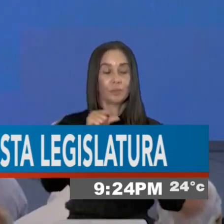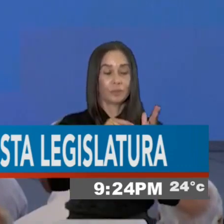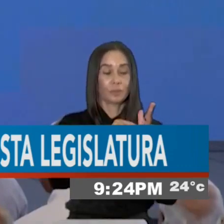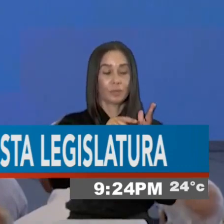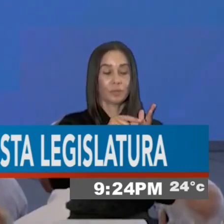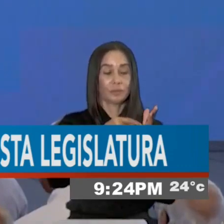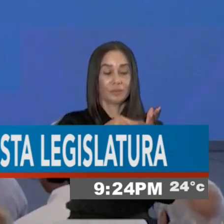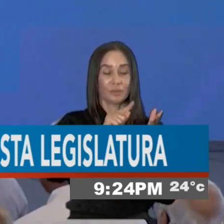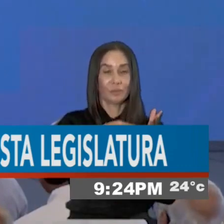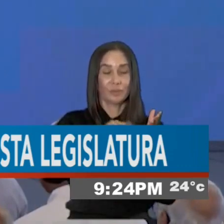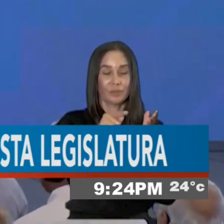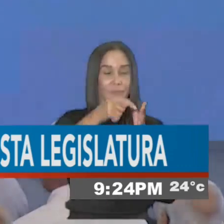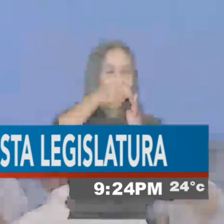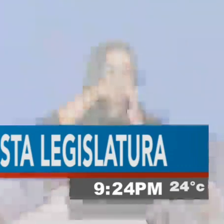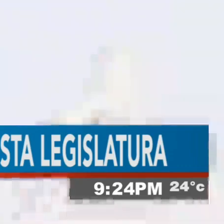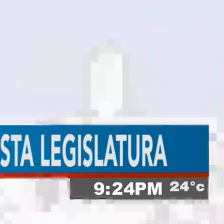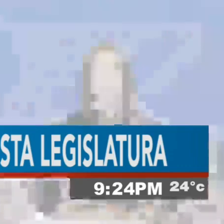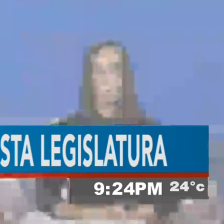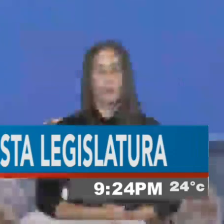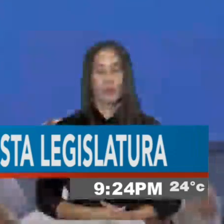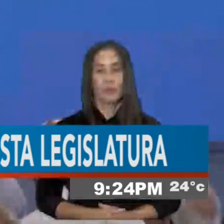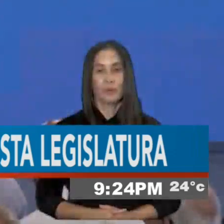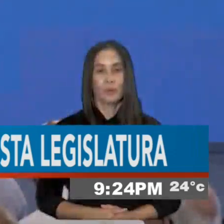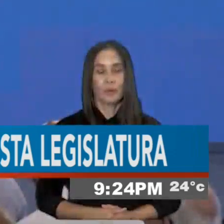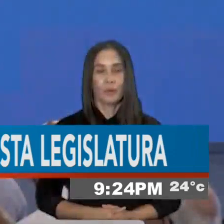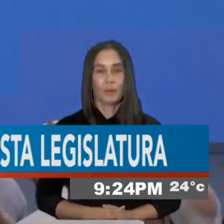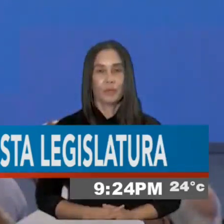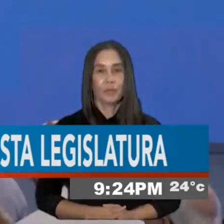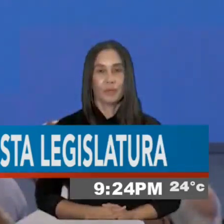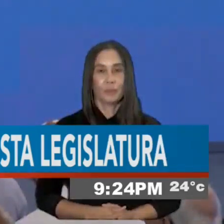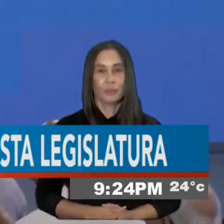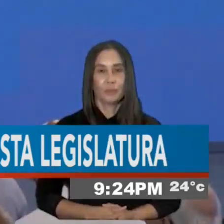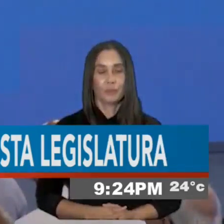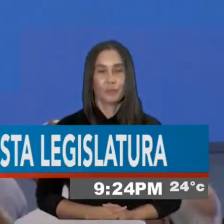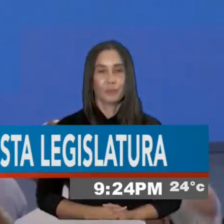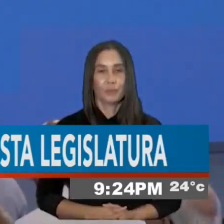necesita estudiarse y consensuarse más.